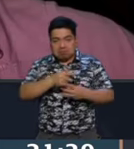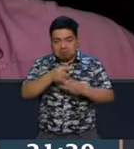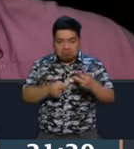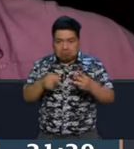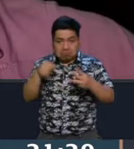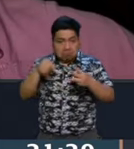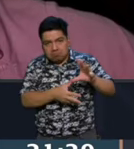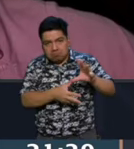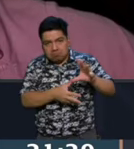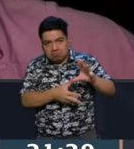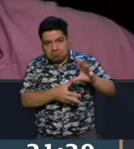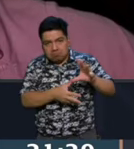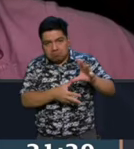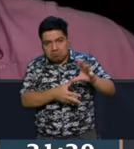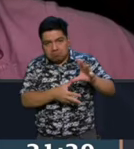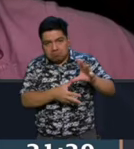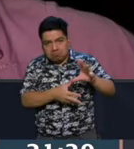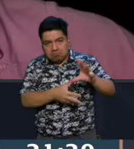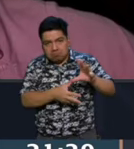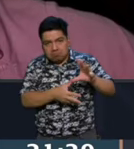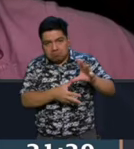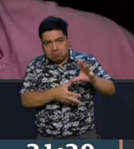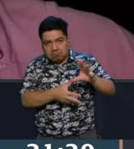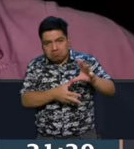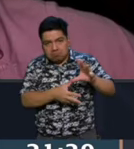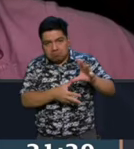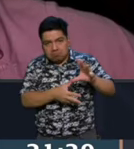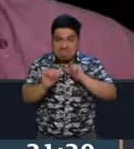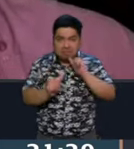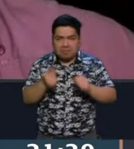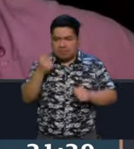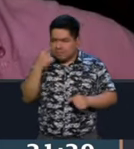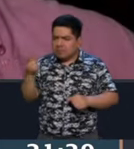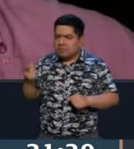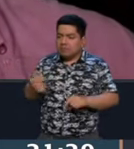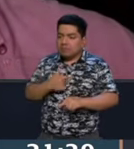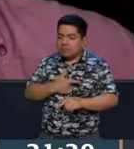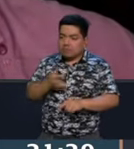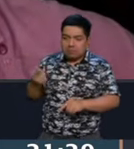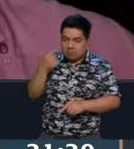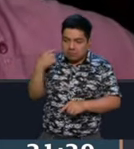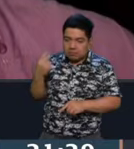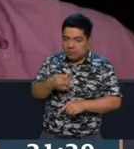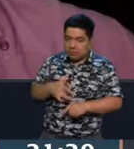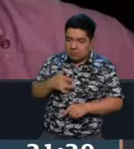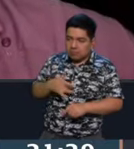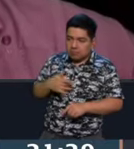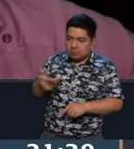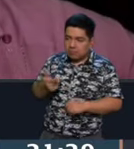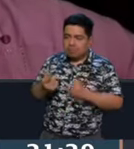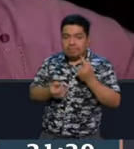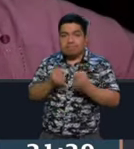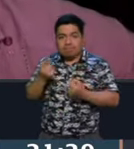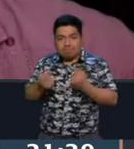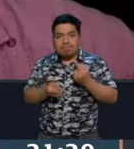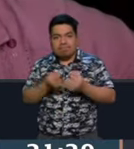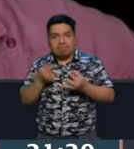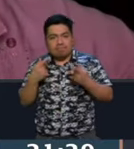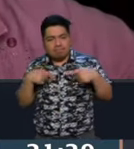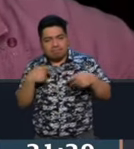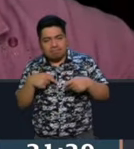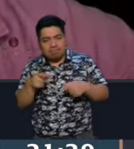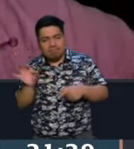Videla, ni la de Pinochet, ni la de Francisco Franco en España, en ninguna dictadura militar, al menos en nuestro continente, había un antecedente de un